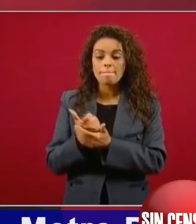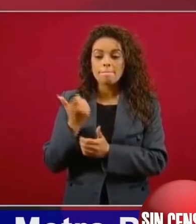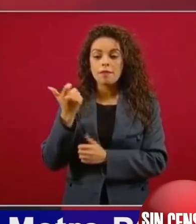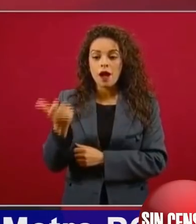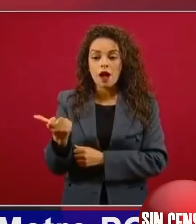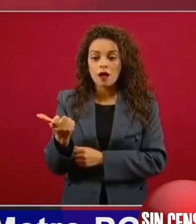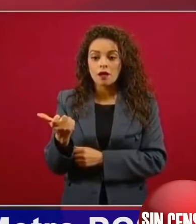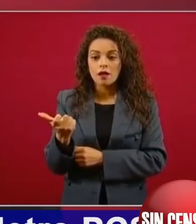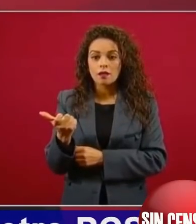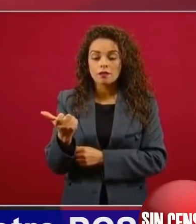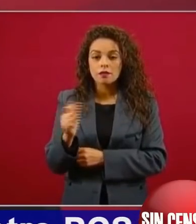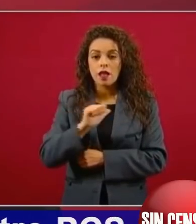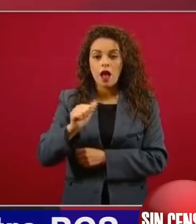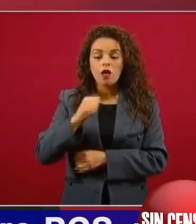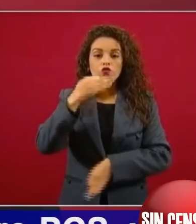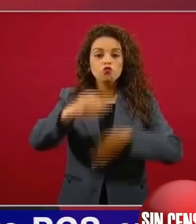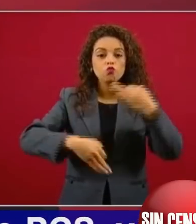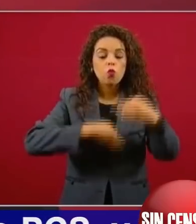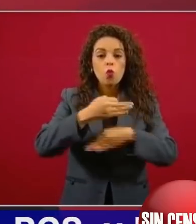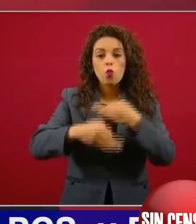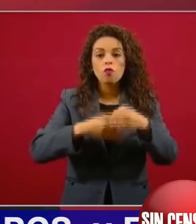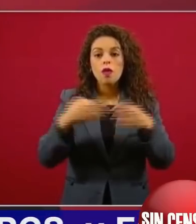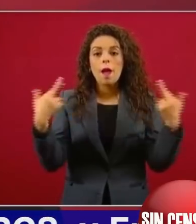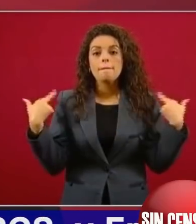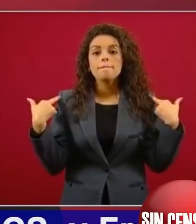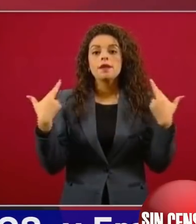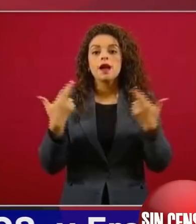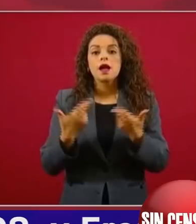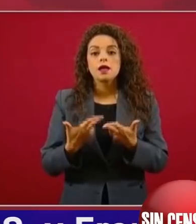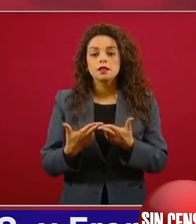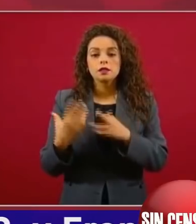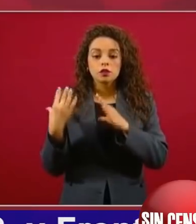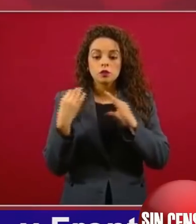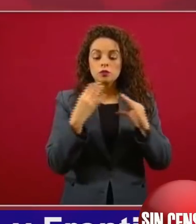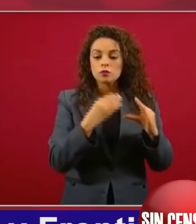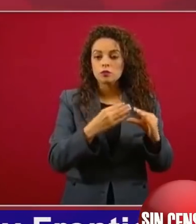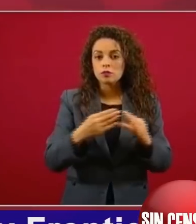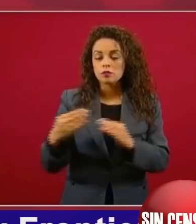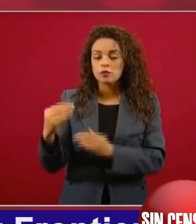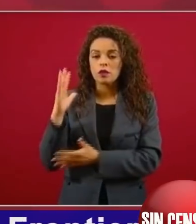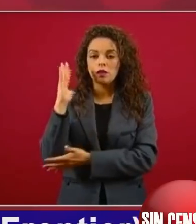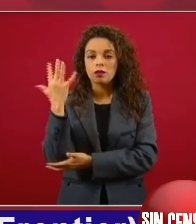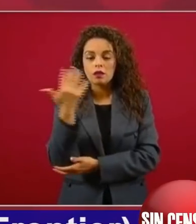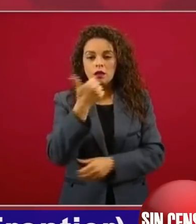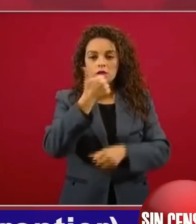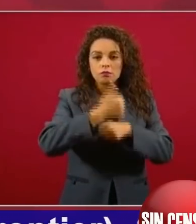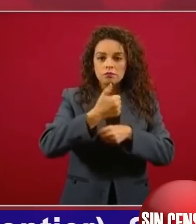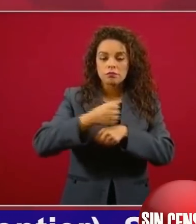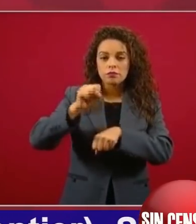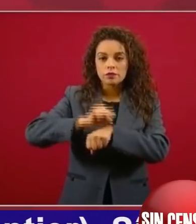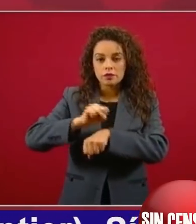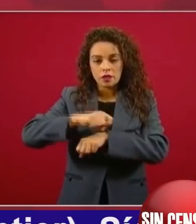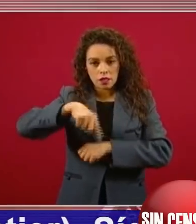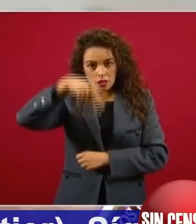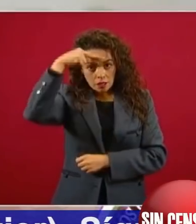de todos los maestros de nivel básico en México.